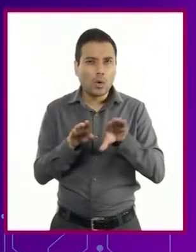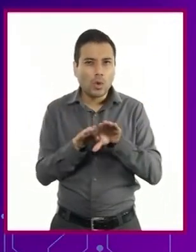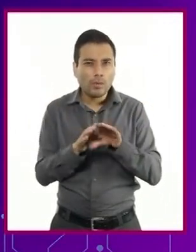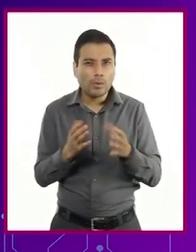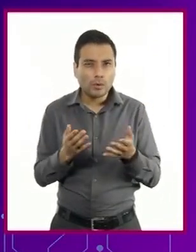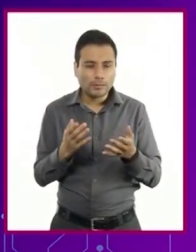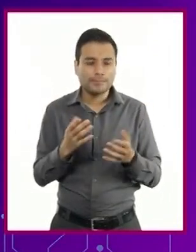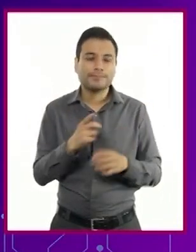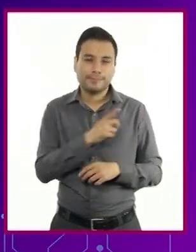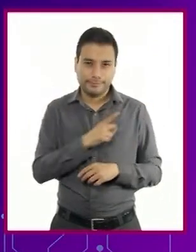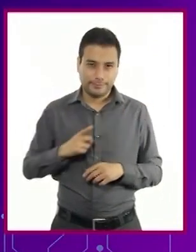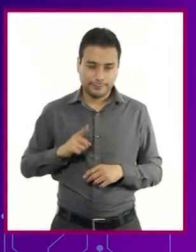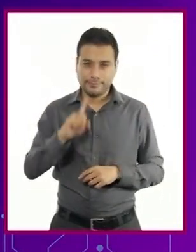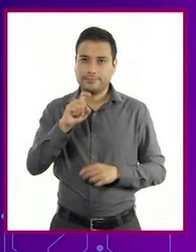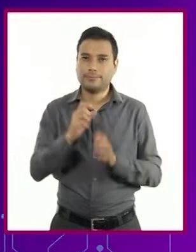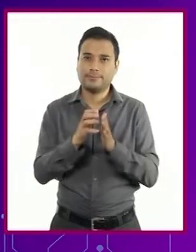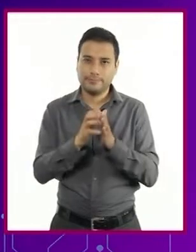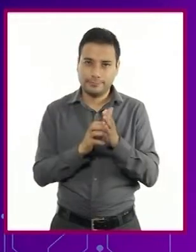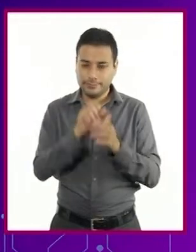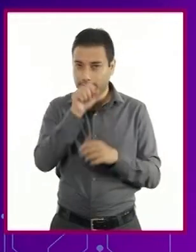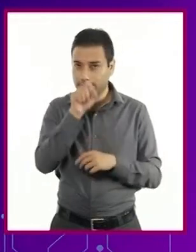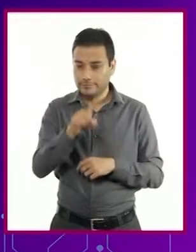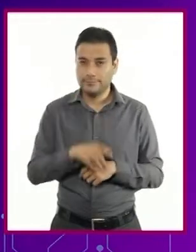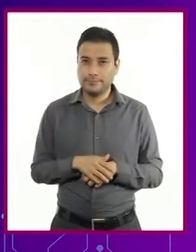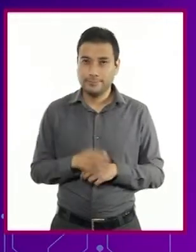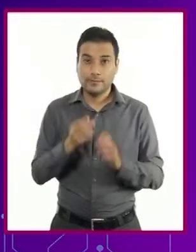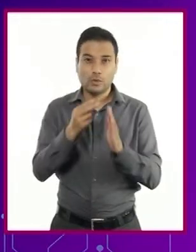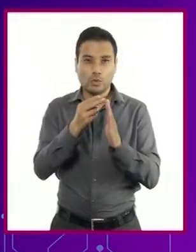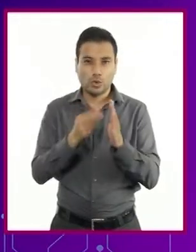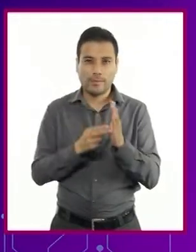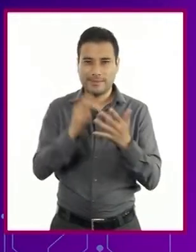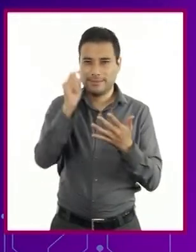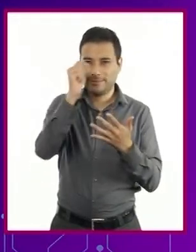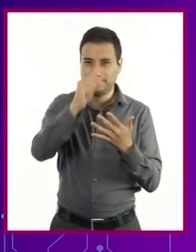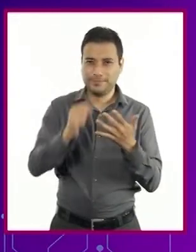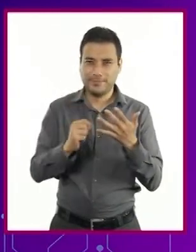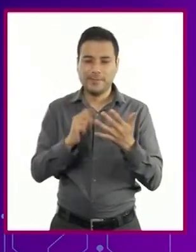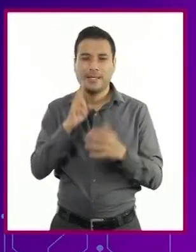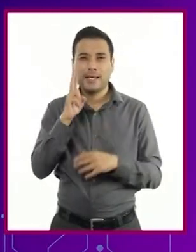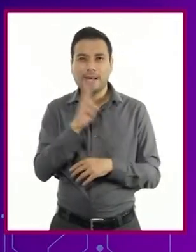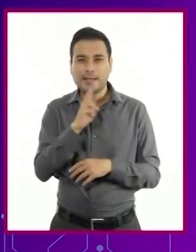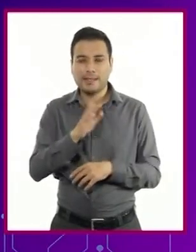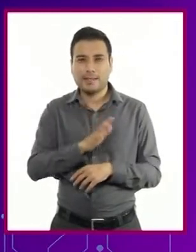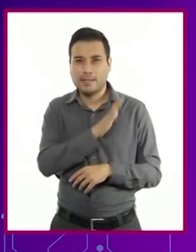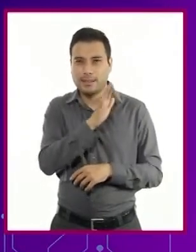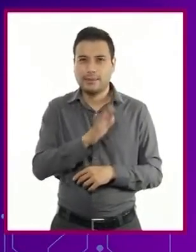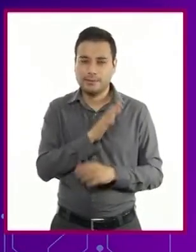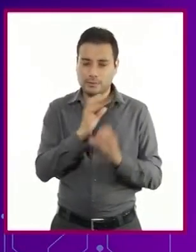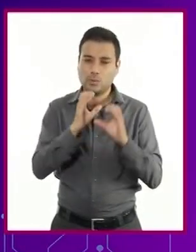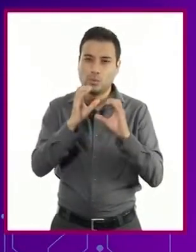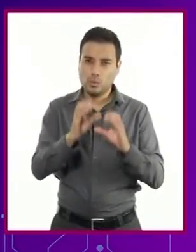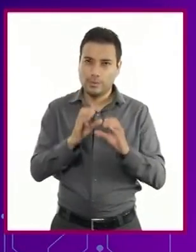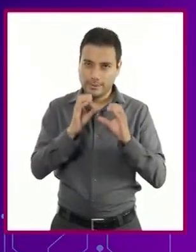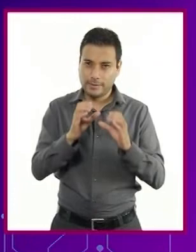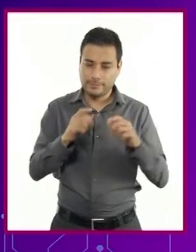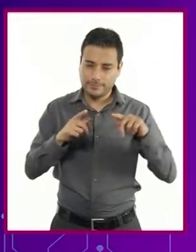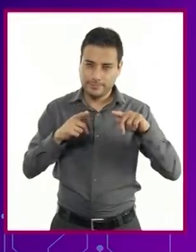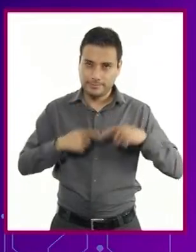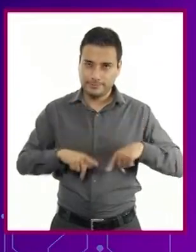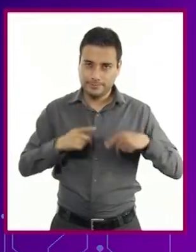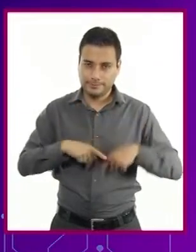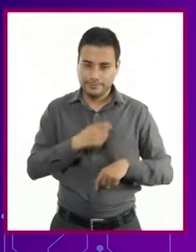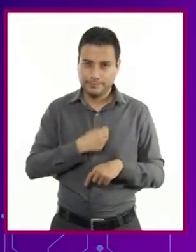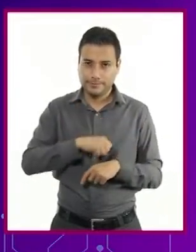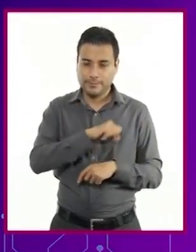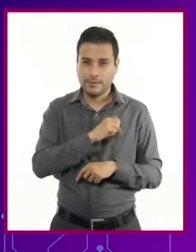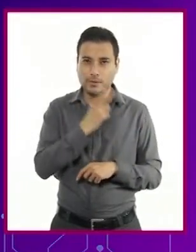teniendo. Exigir que se cumplan las normas ambientales de calidad del aire para no comprometer la salud humana y la del planeta.